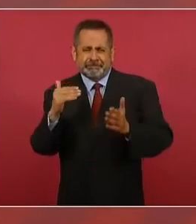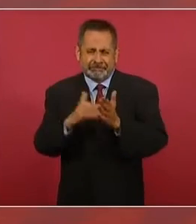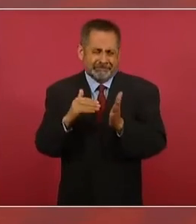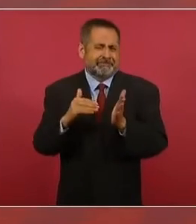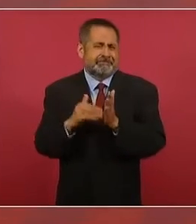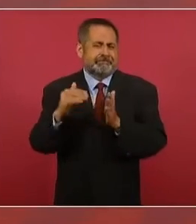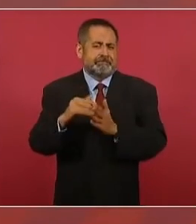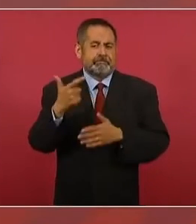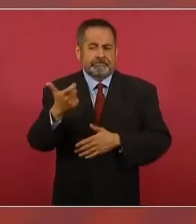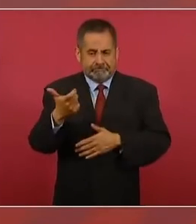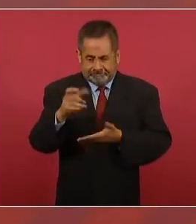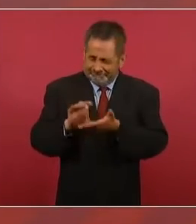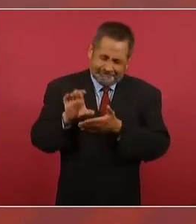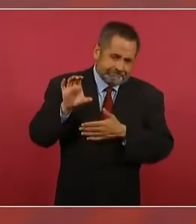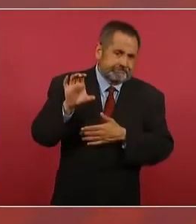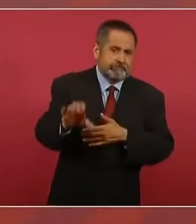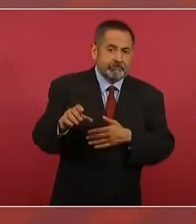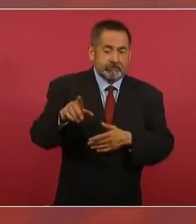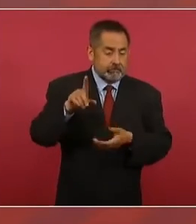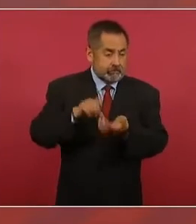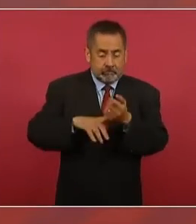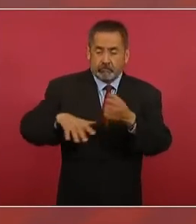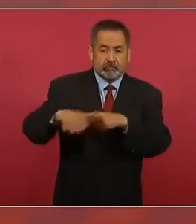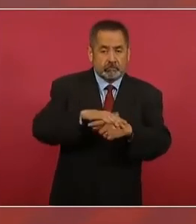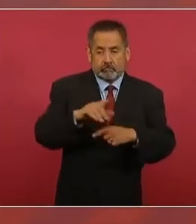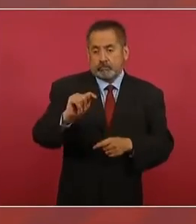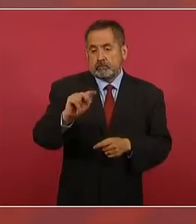pesos en Tula.